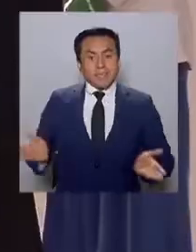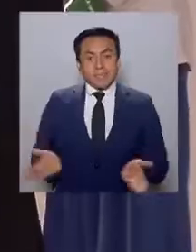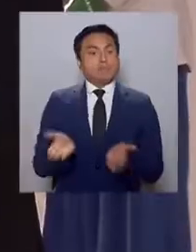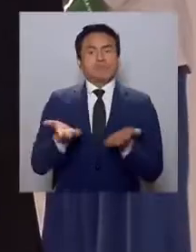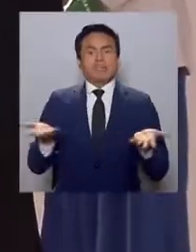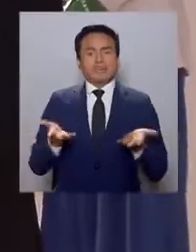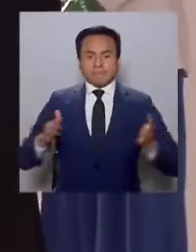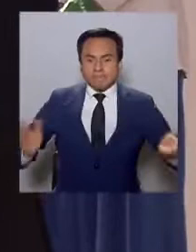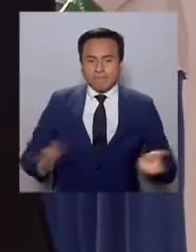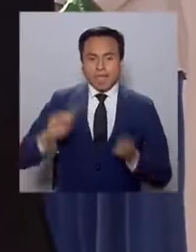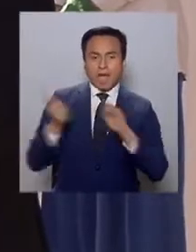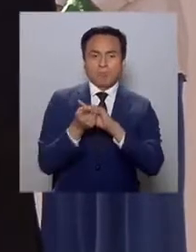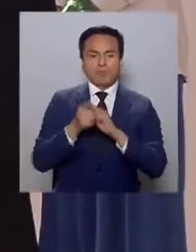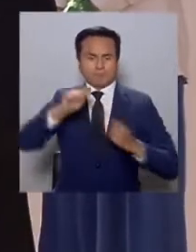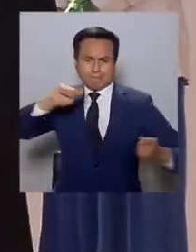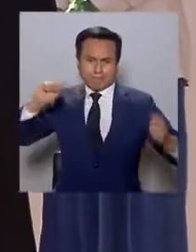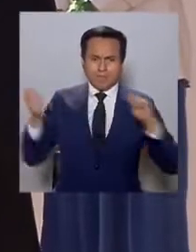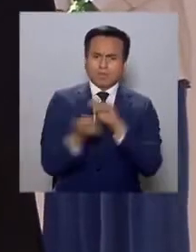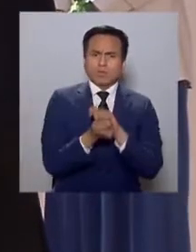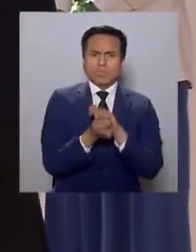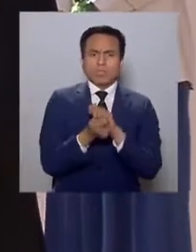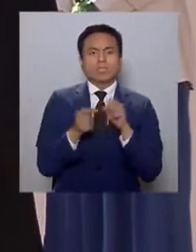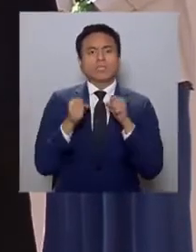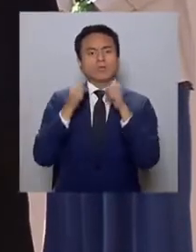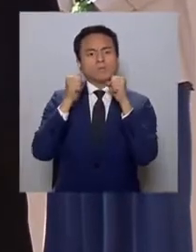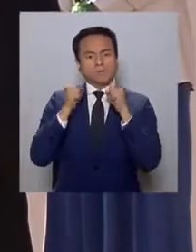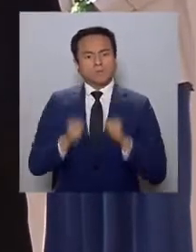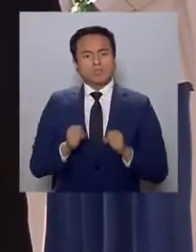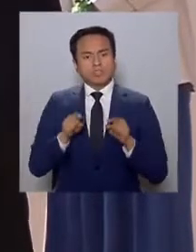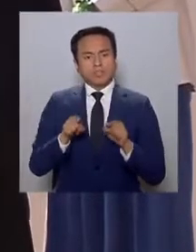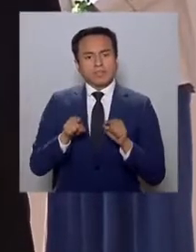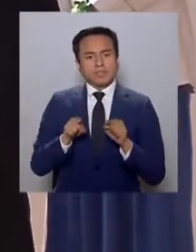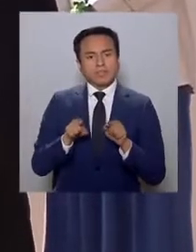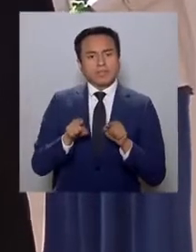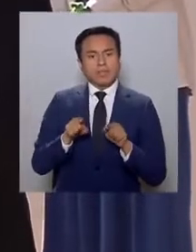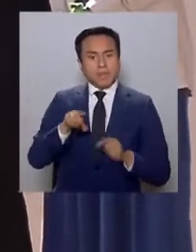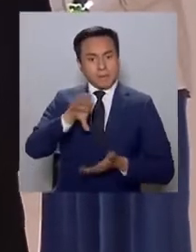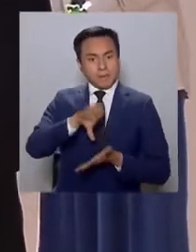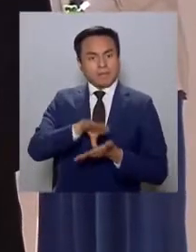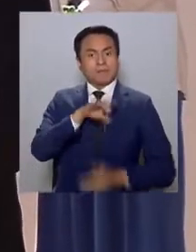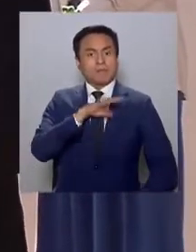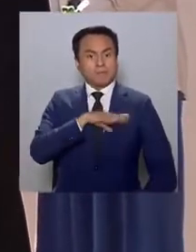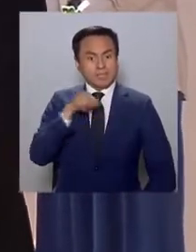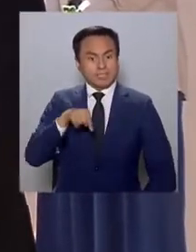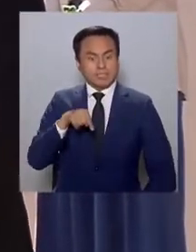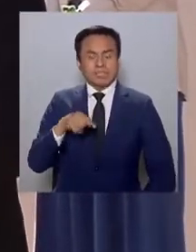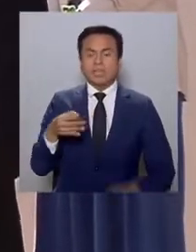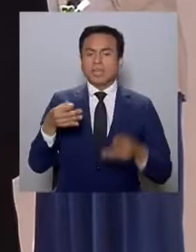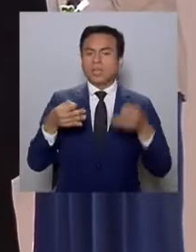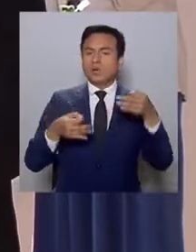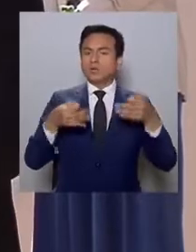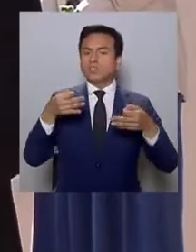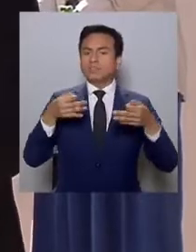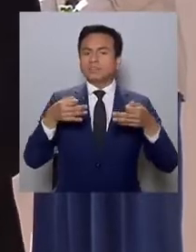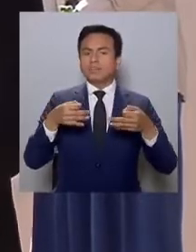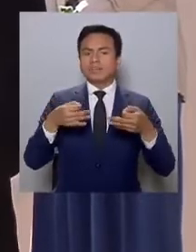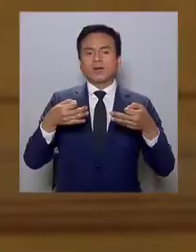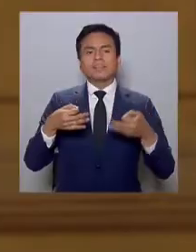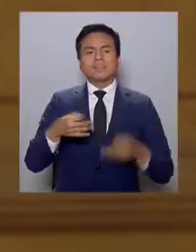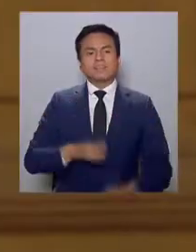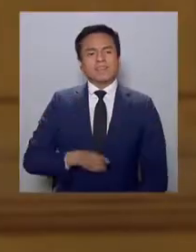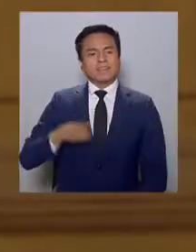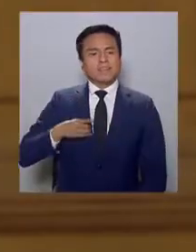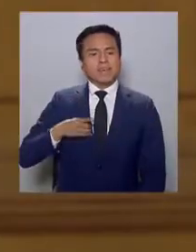impulsar cambios y transformaciones que hagan posible que en nuestro país la justicia y la